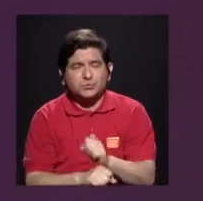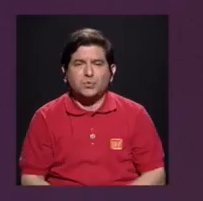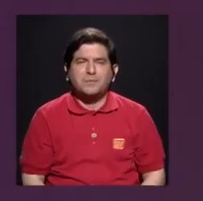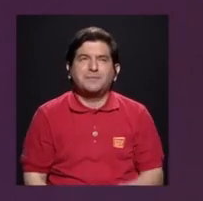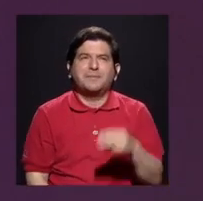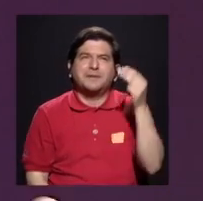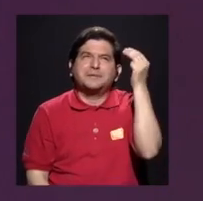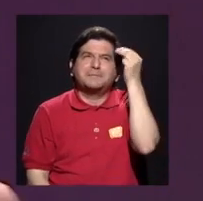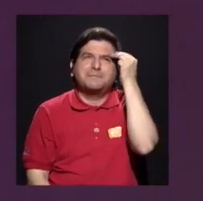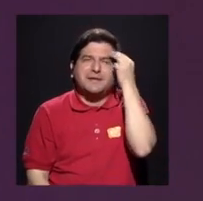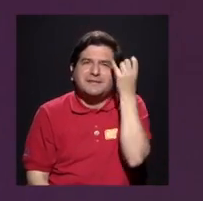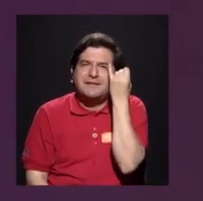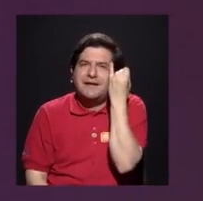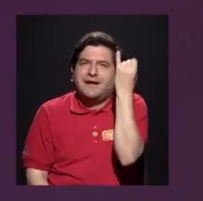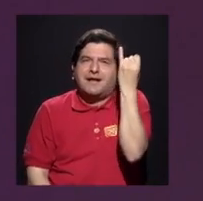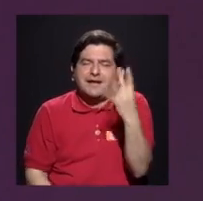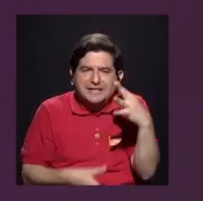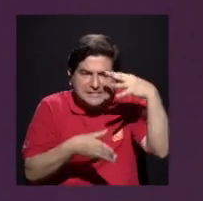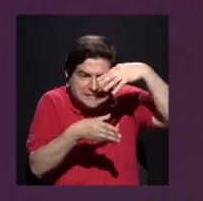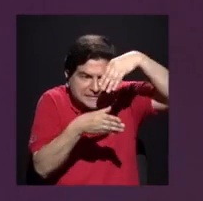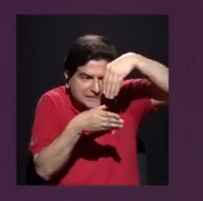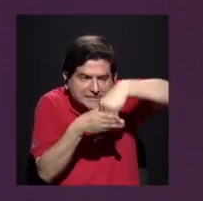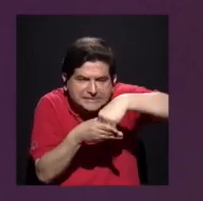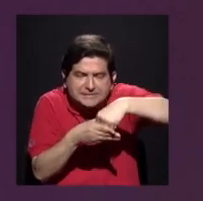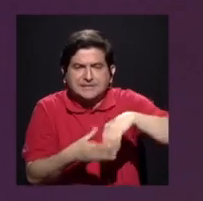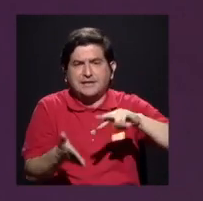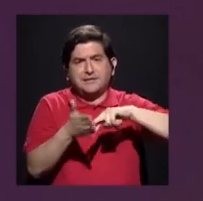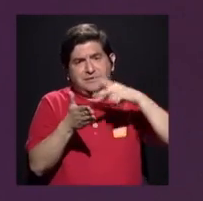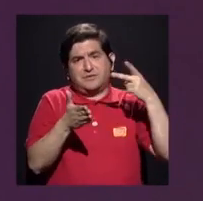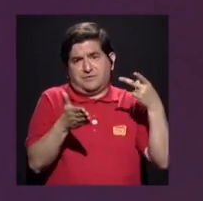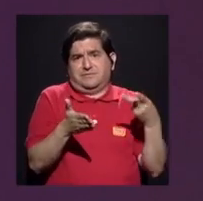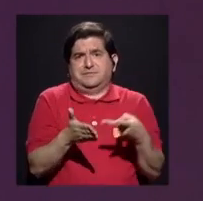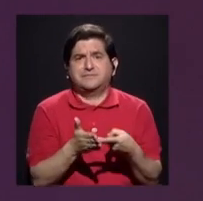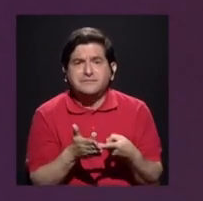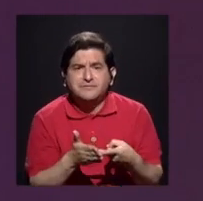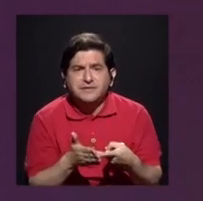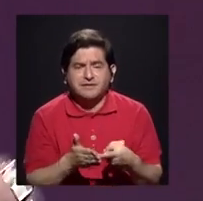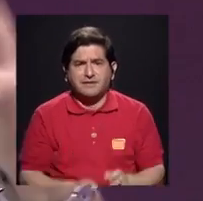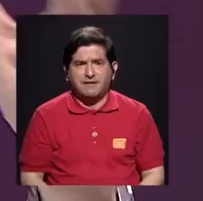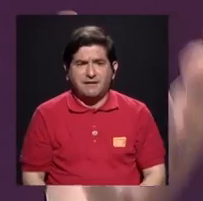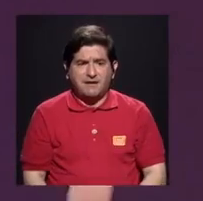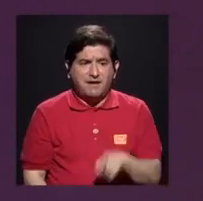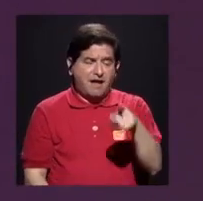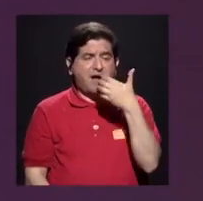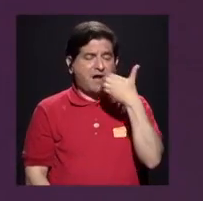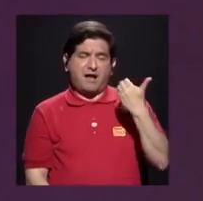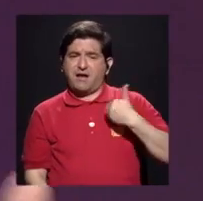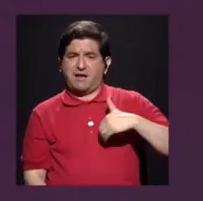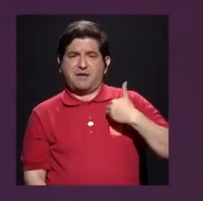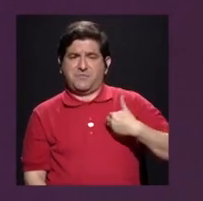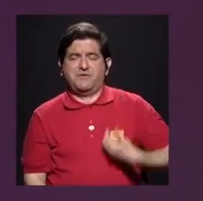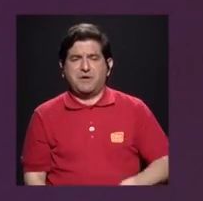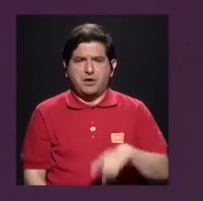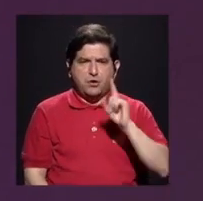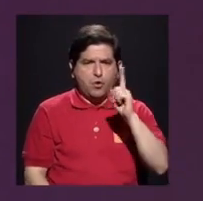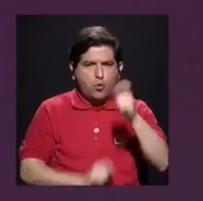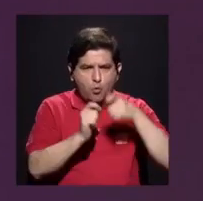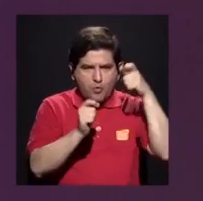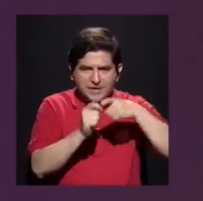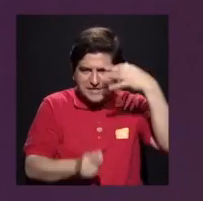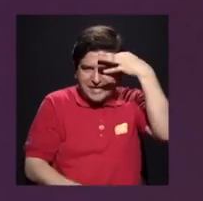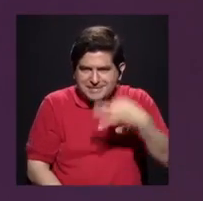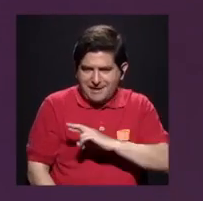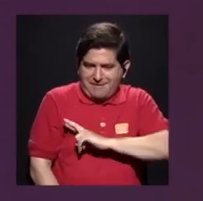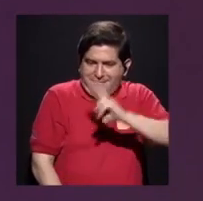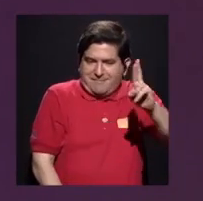mentalidades están imbuidas en lo que ha sido una pues este privilegio para una a un determinado credo